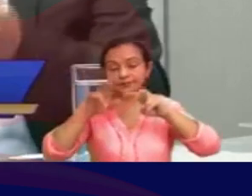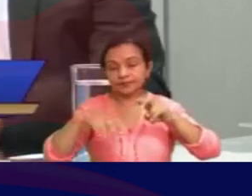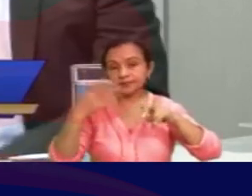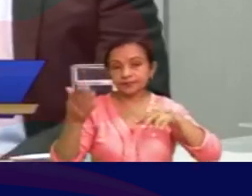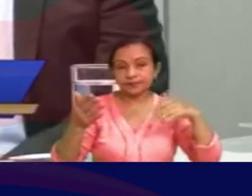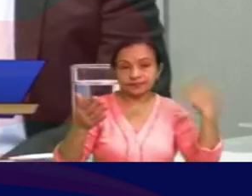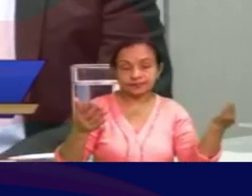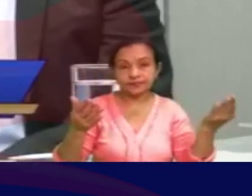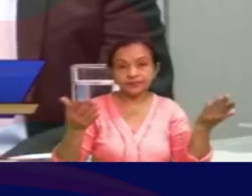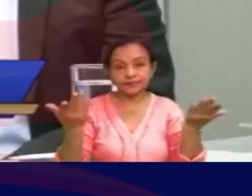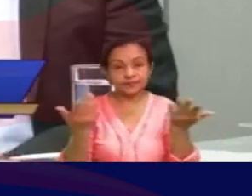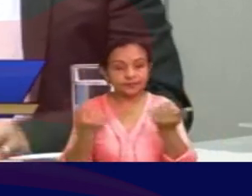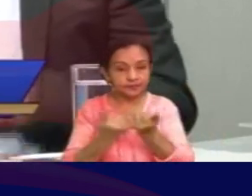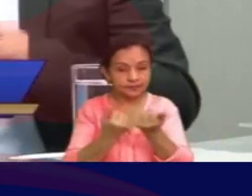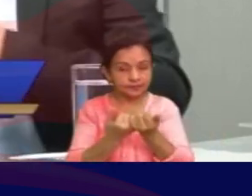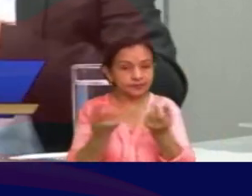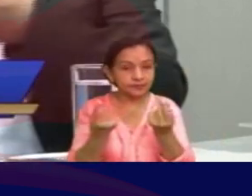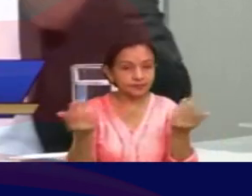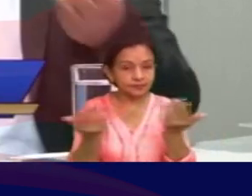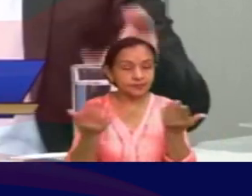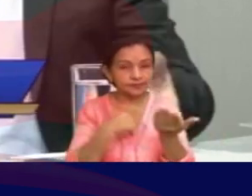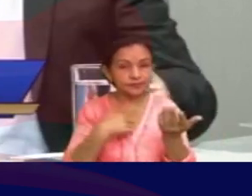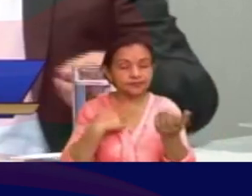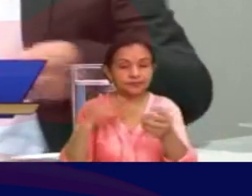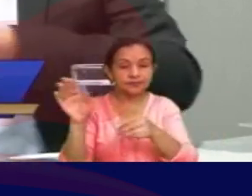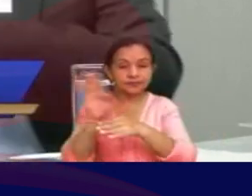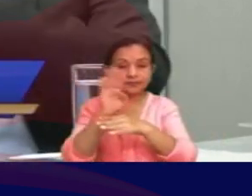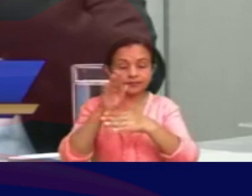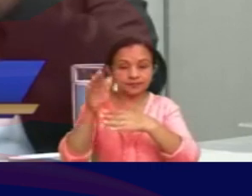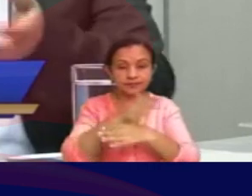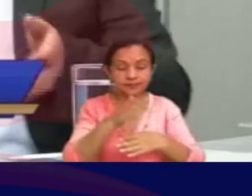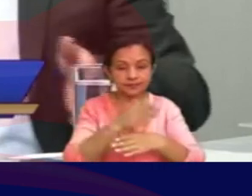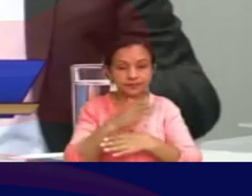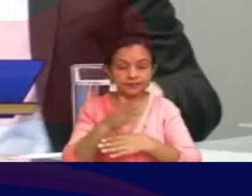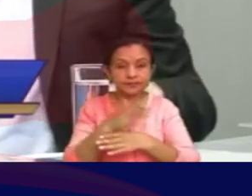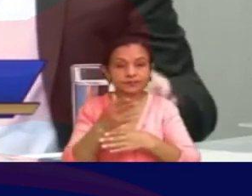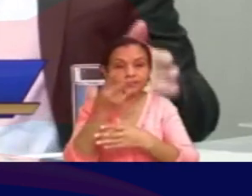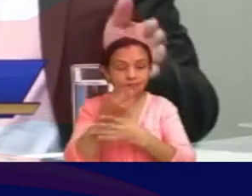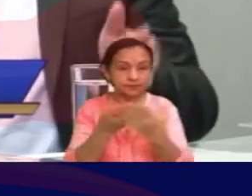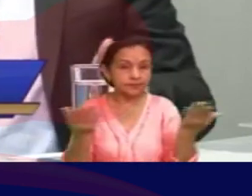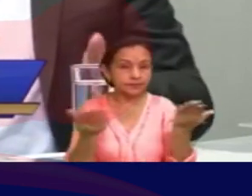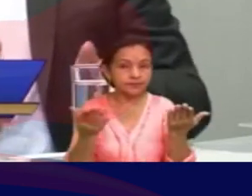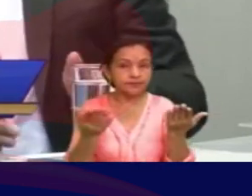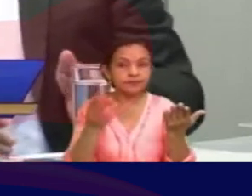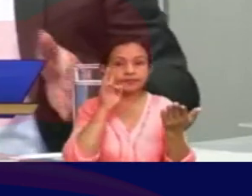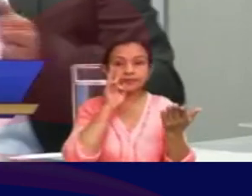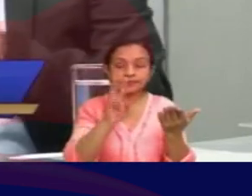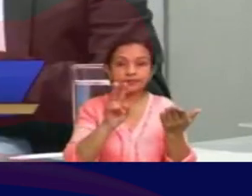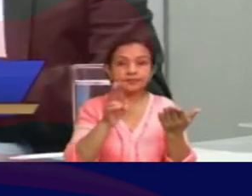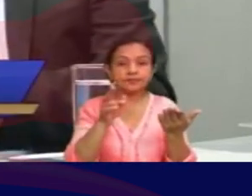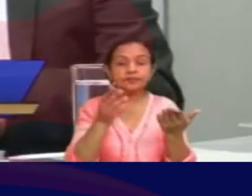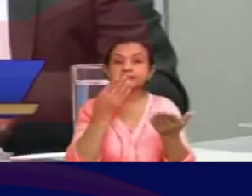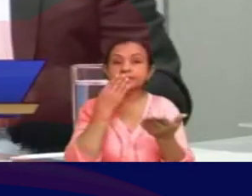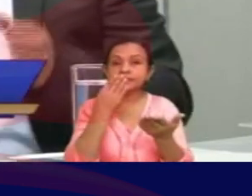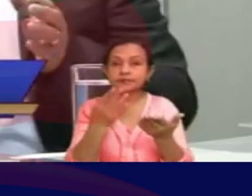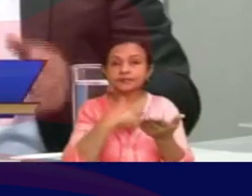son tus financiamientos externos, cómo estás con los bancos multilaterales, cómo están tus relaciones bilaterales, y observamos que tenemos stock